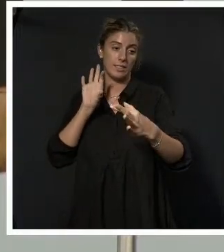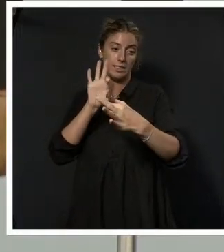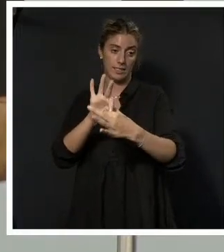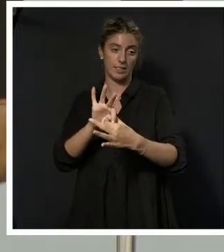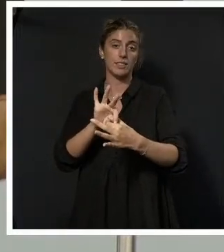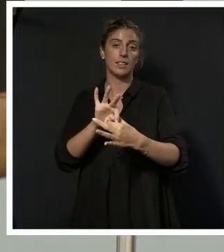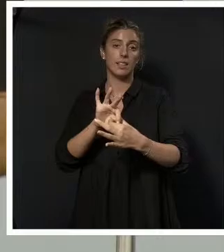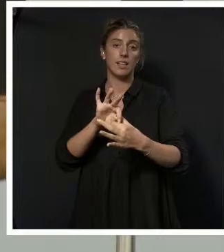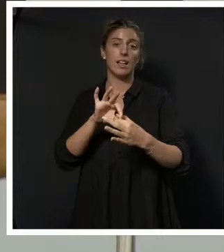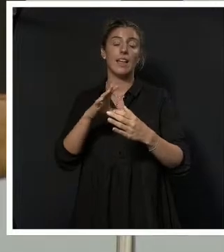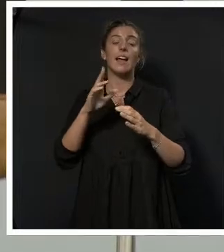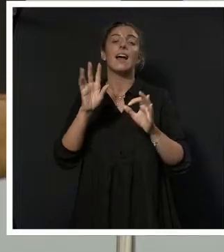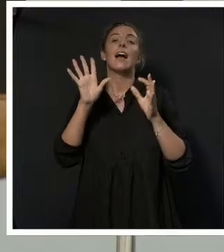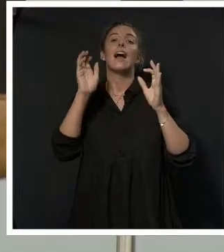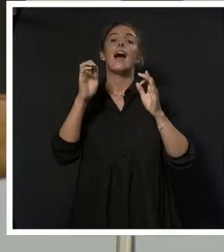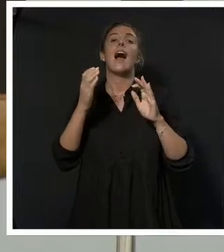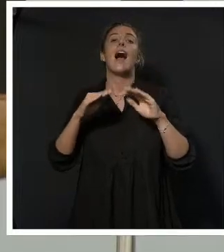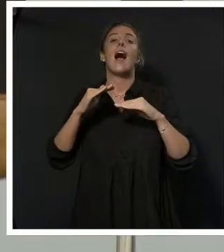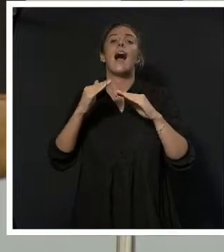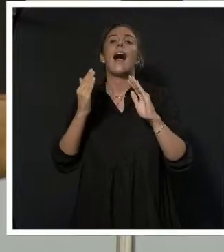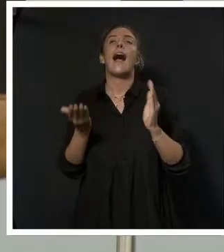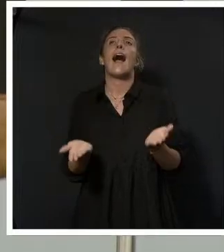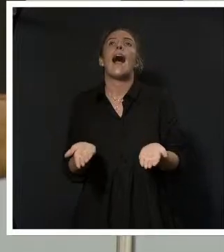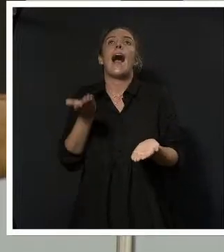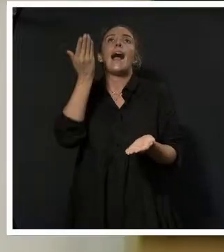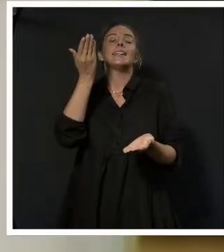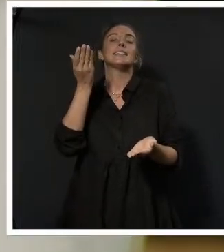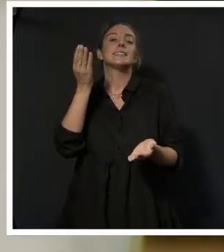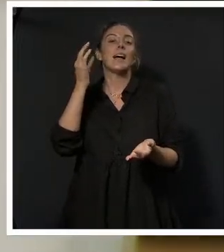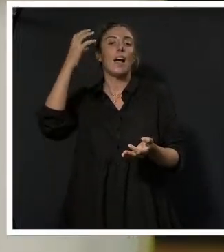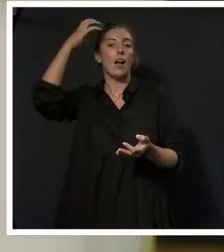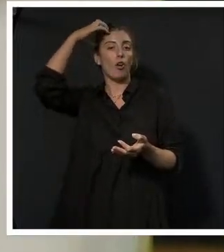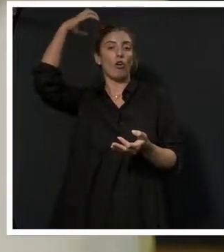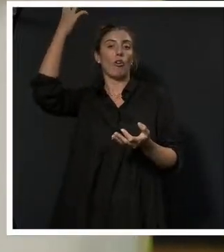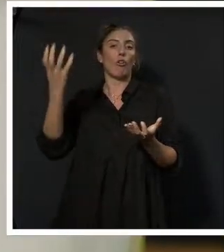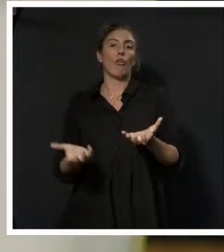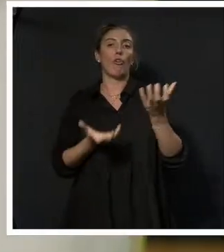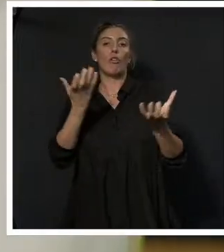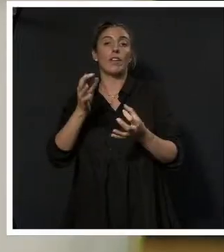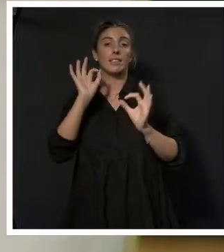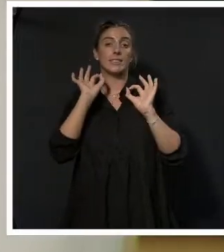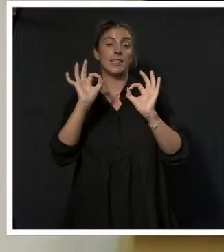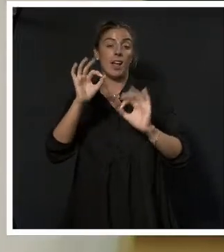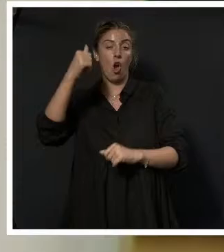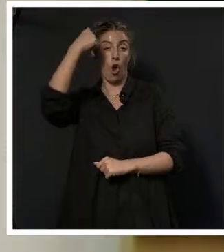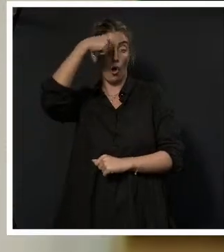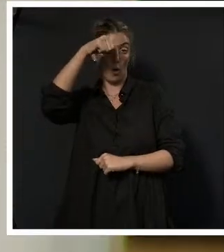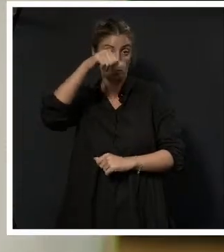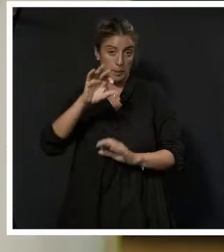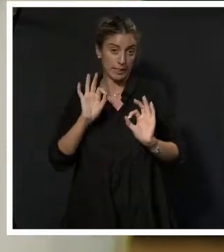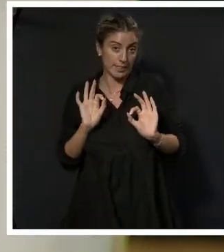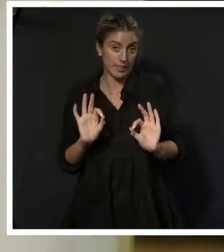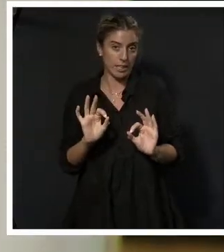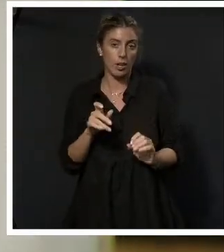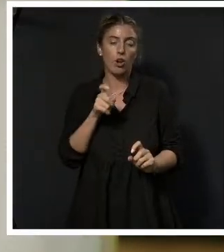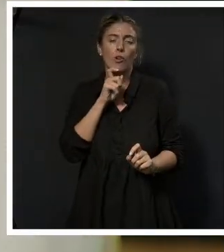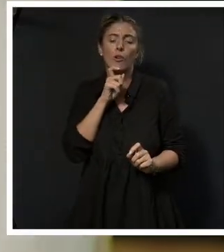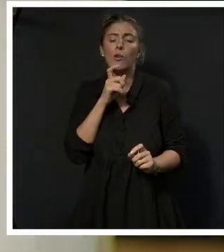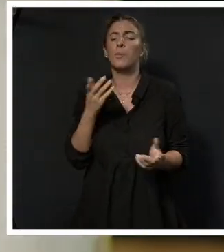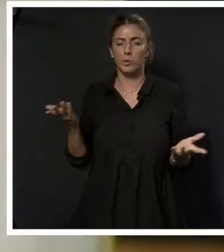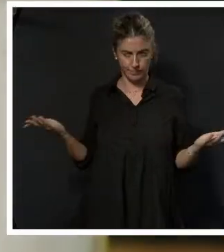no mundo da alta cocina prácticamente son todo tíos esto Cómo se come